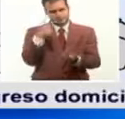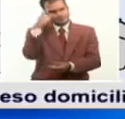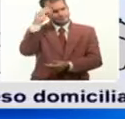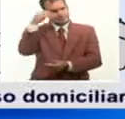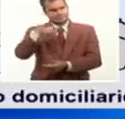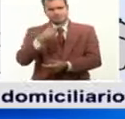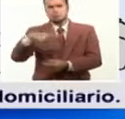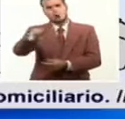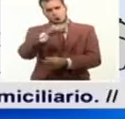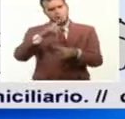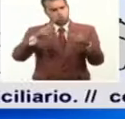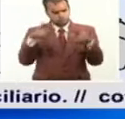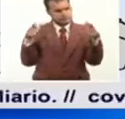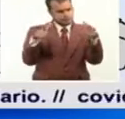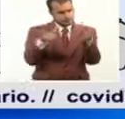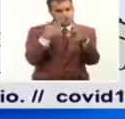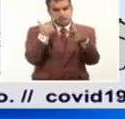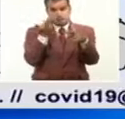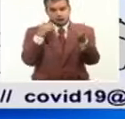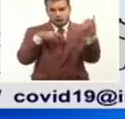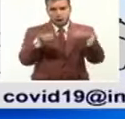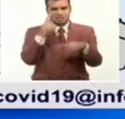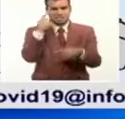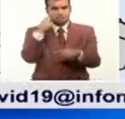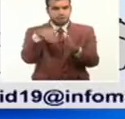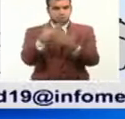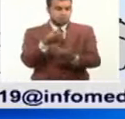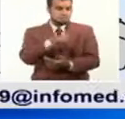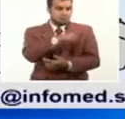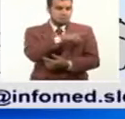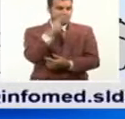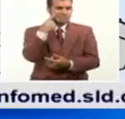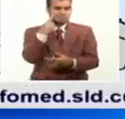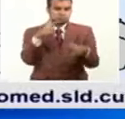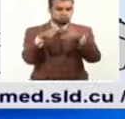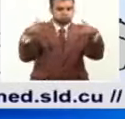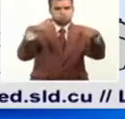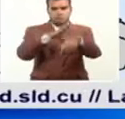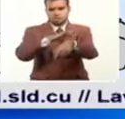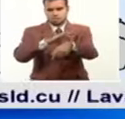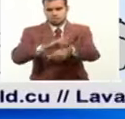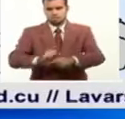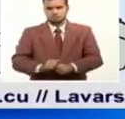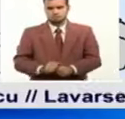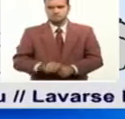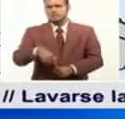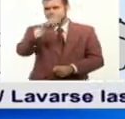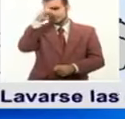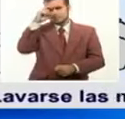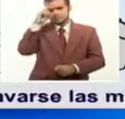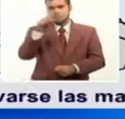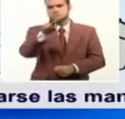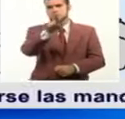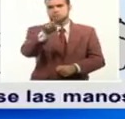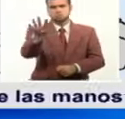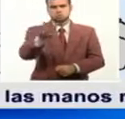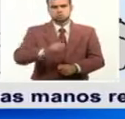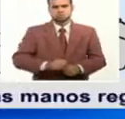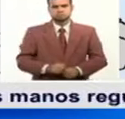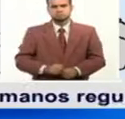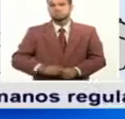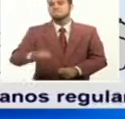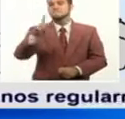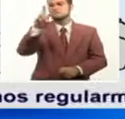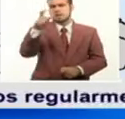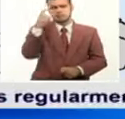con cifras elevadas en los últimos días. Santi Espíritu con 24 y Villa Clara con un